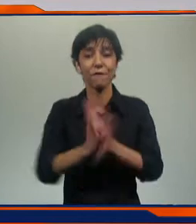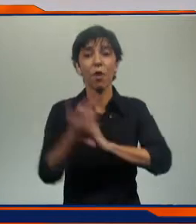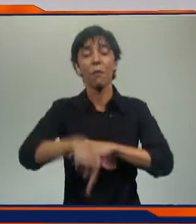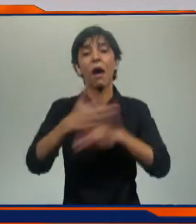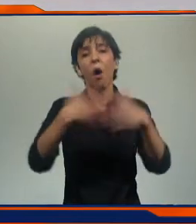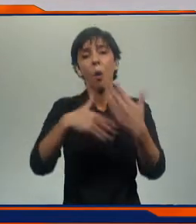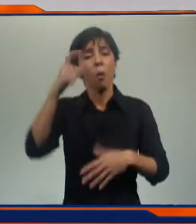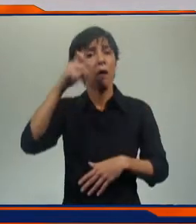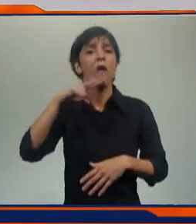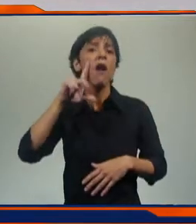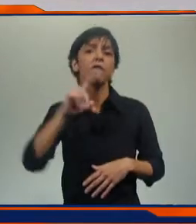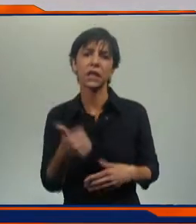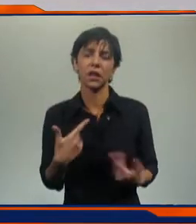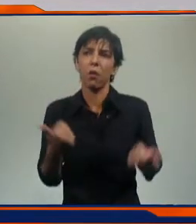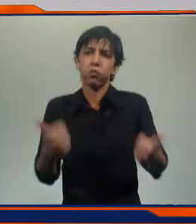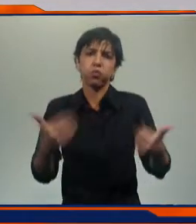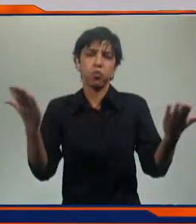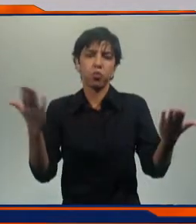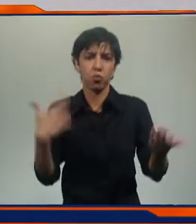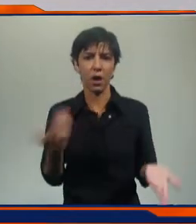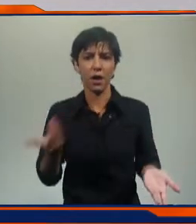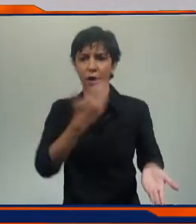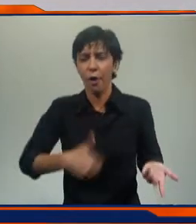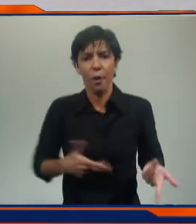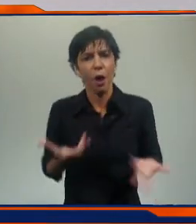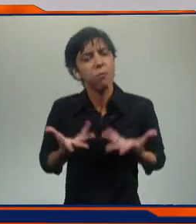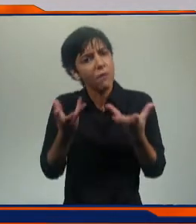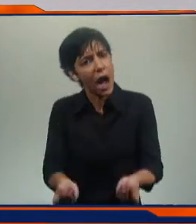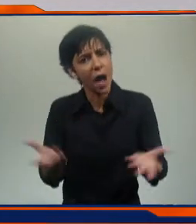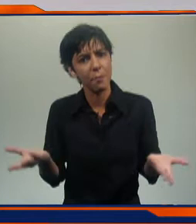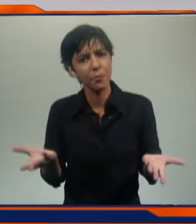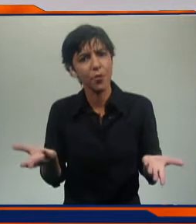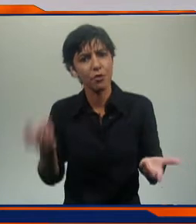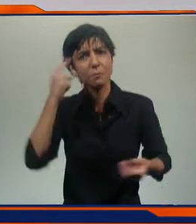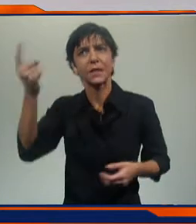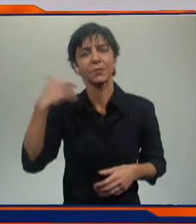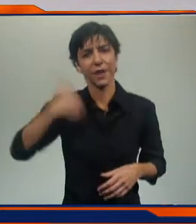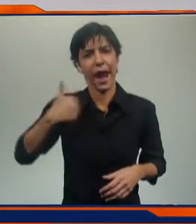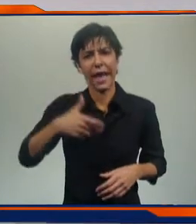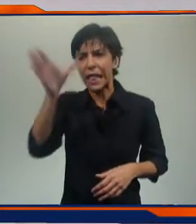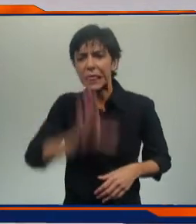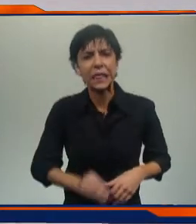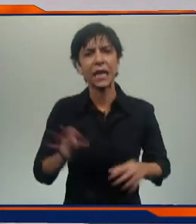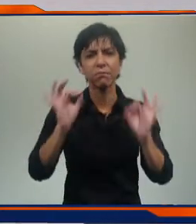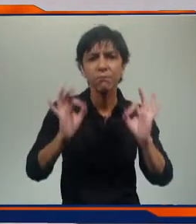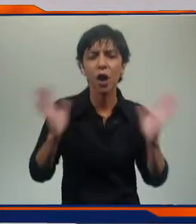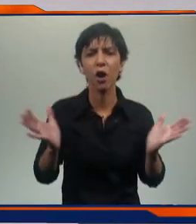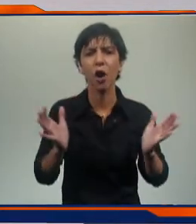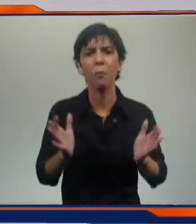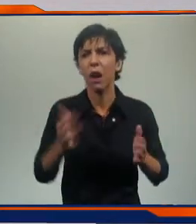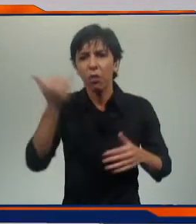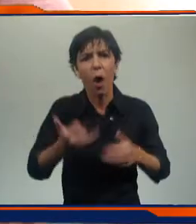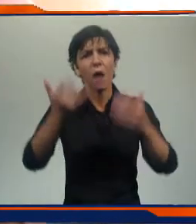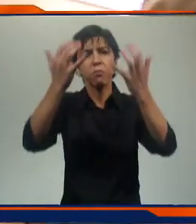herramientas que se tiene desde el estado en el trabajo social y también como estado y articulando con el proyecto y lo que se viene trabajando